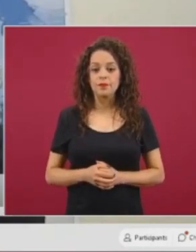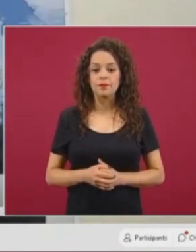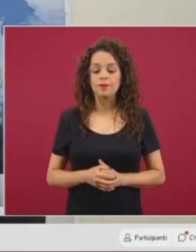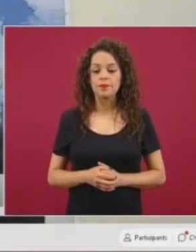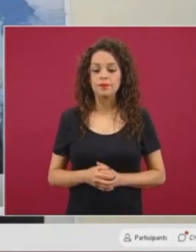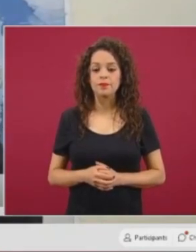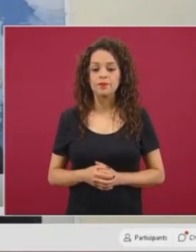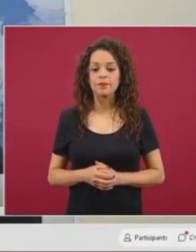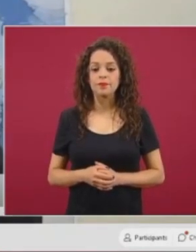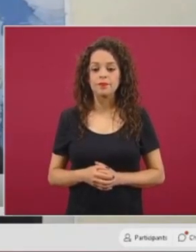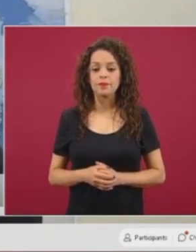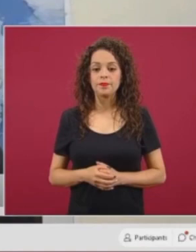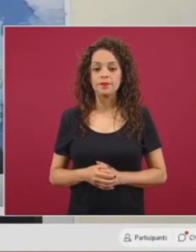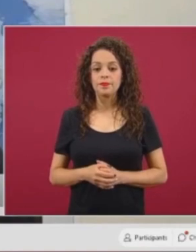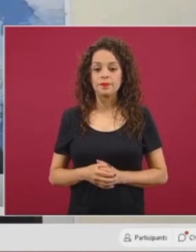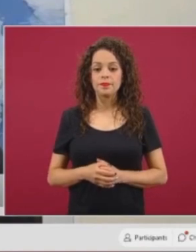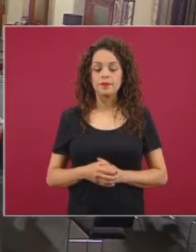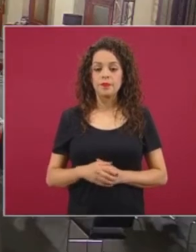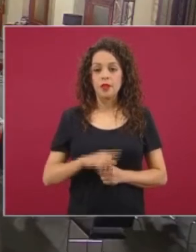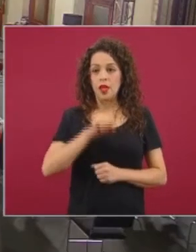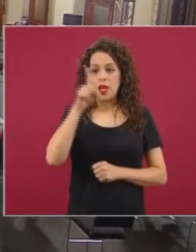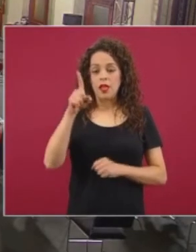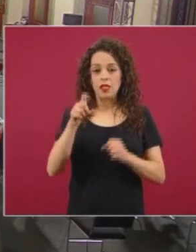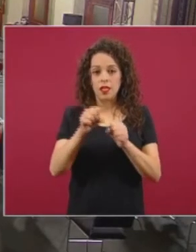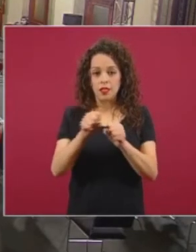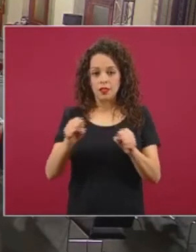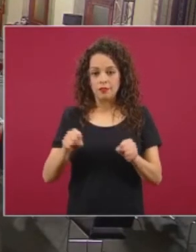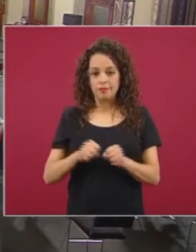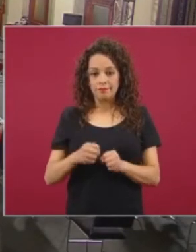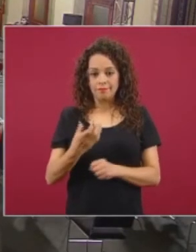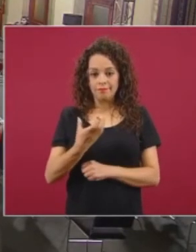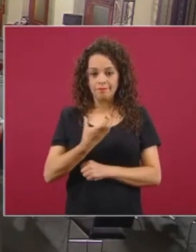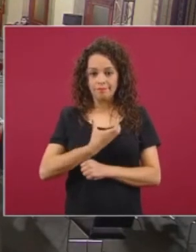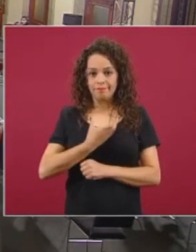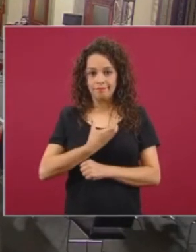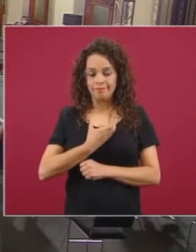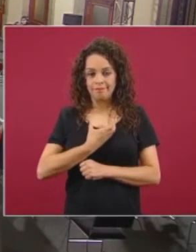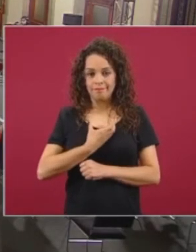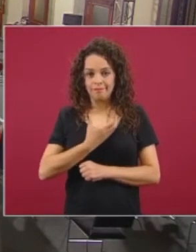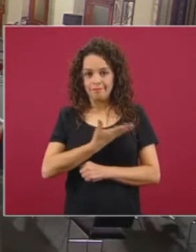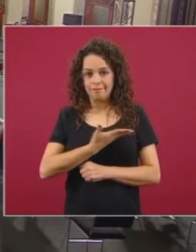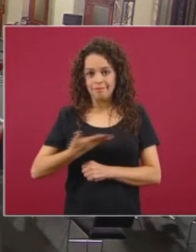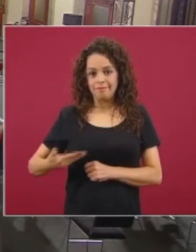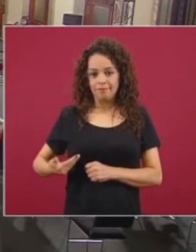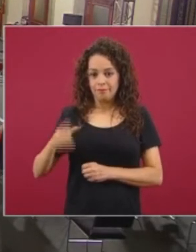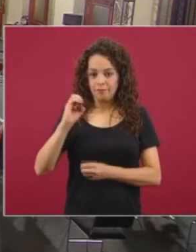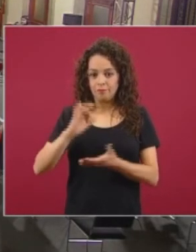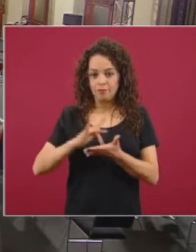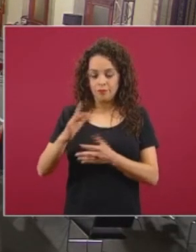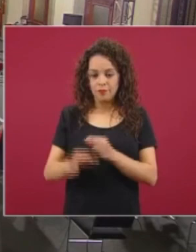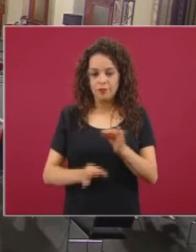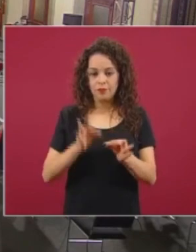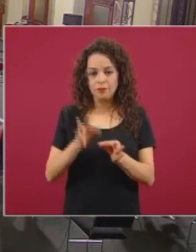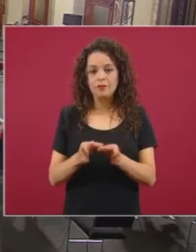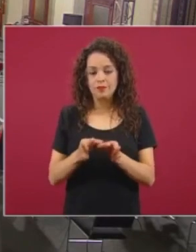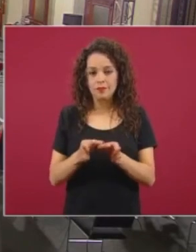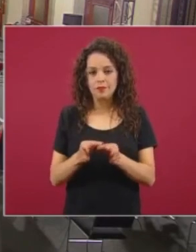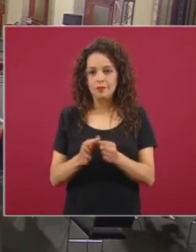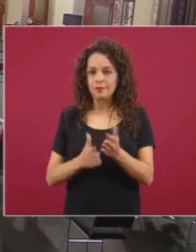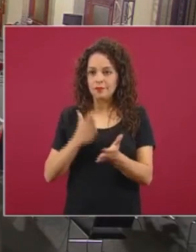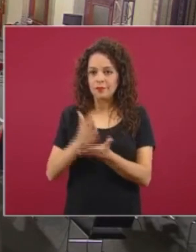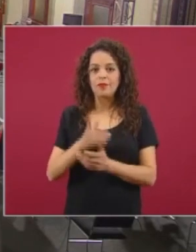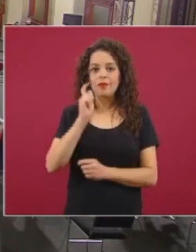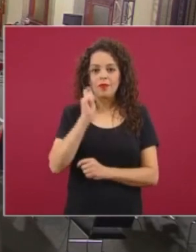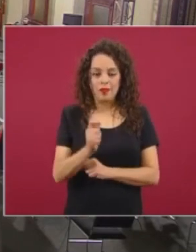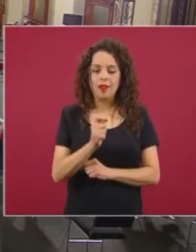Nos acompañan allí en la sala, en el Salón Tesorería, y les agradecemos su puntual asistencia, los colegas y colegas